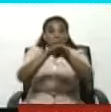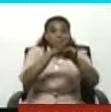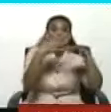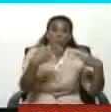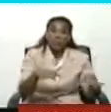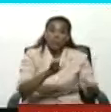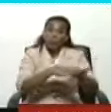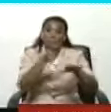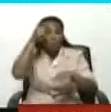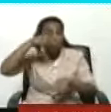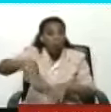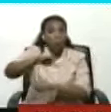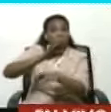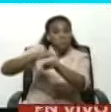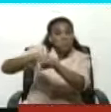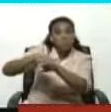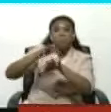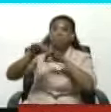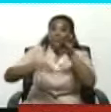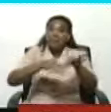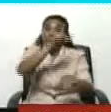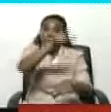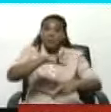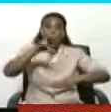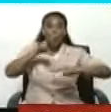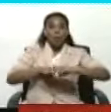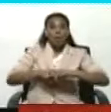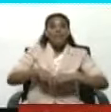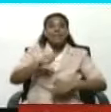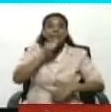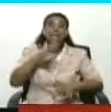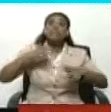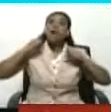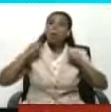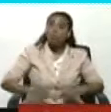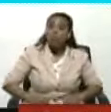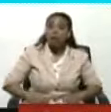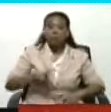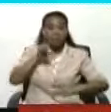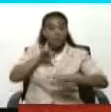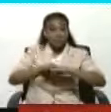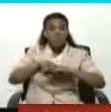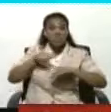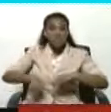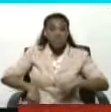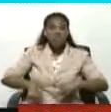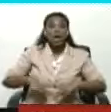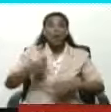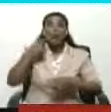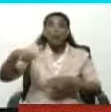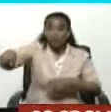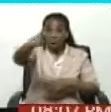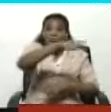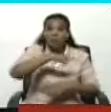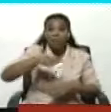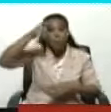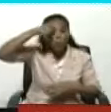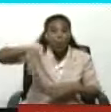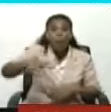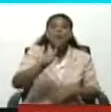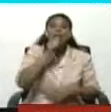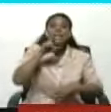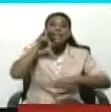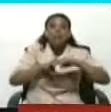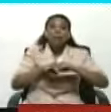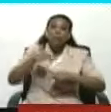yo le digo al pueblo, esa silla está en manos seguras, ¿oyó? Porque está en manos de ustedes, en manos del pueblo, en